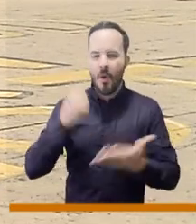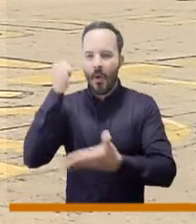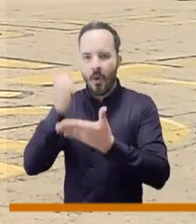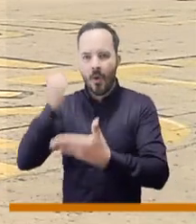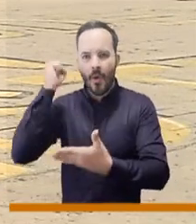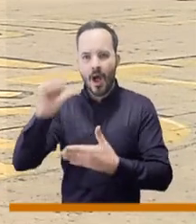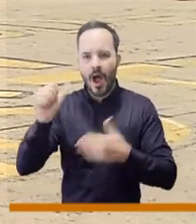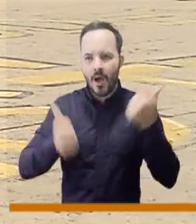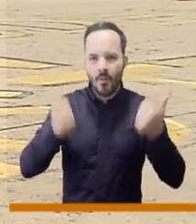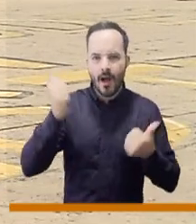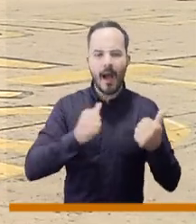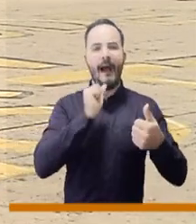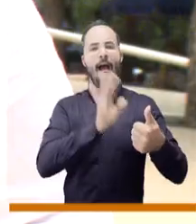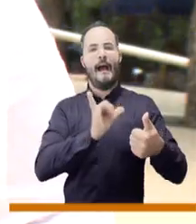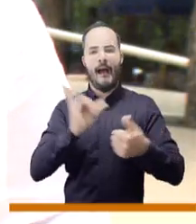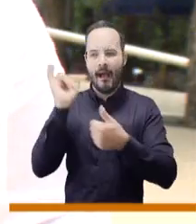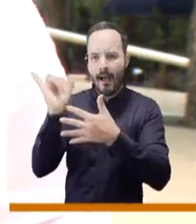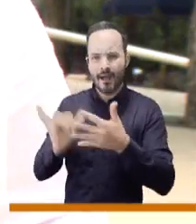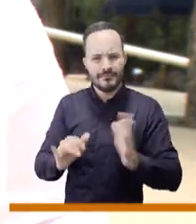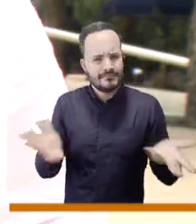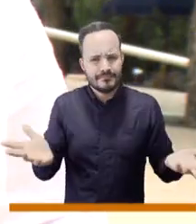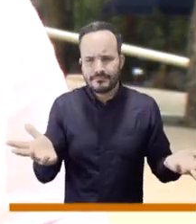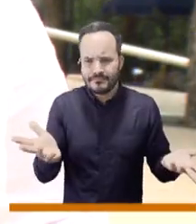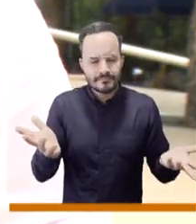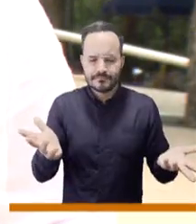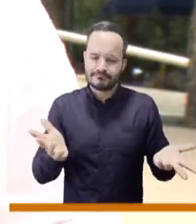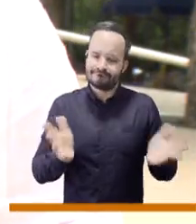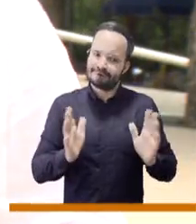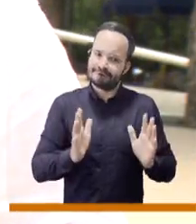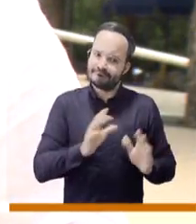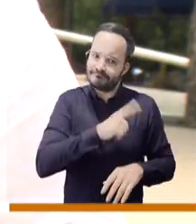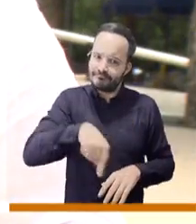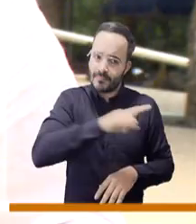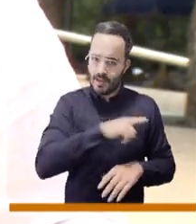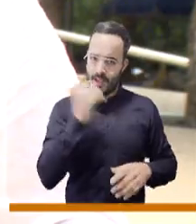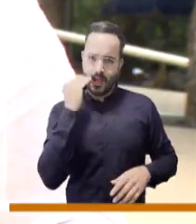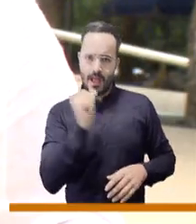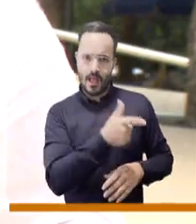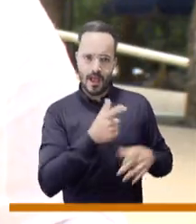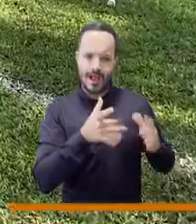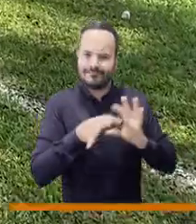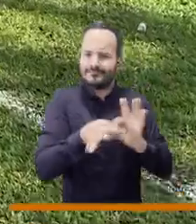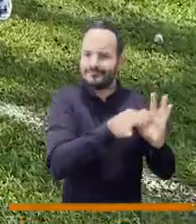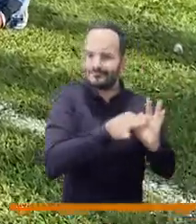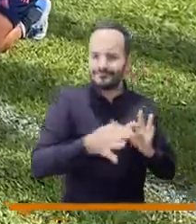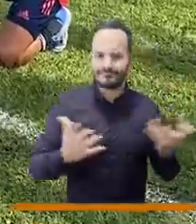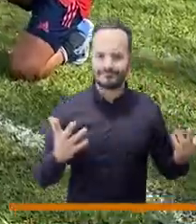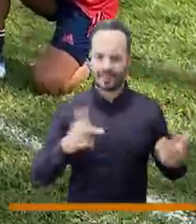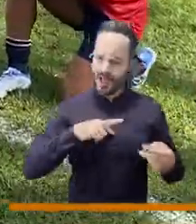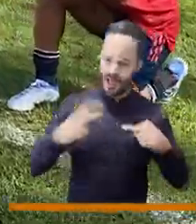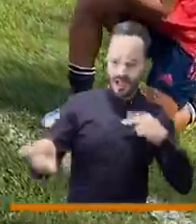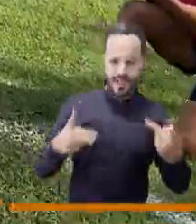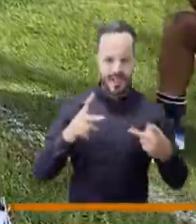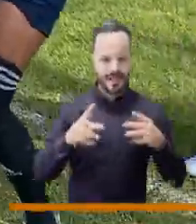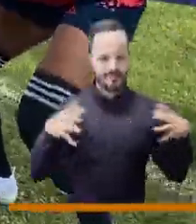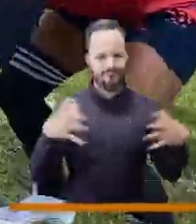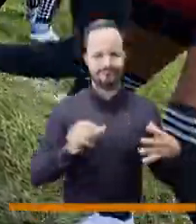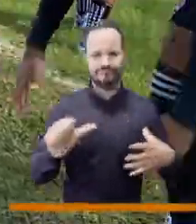sino porque ellas representan la posibilidad de que podemos hacerlo juntas, en amor, en sororidad